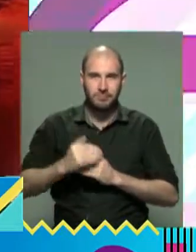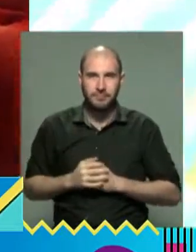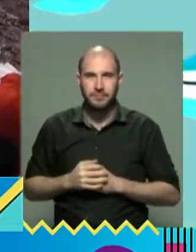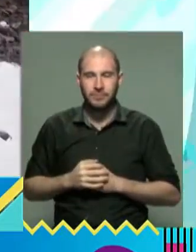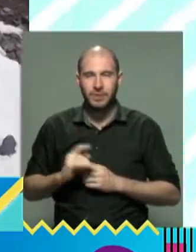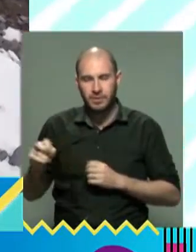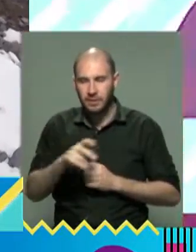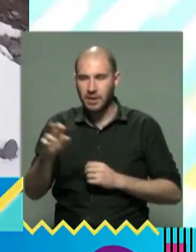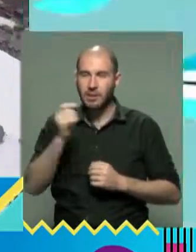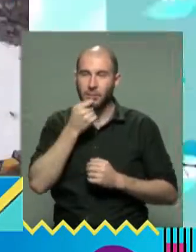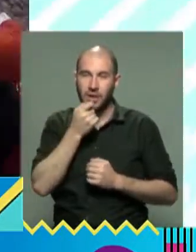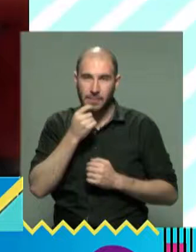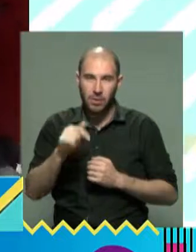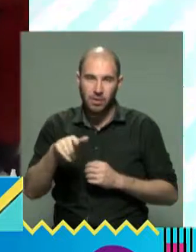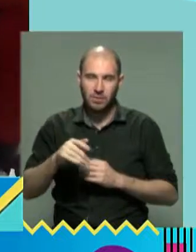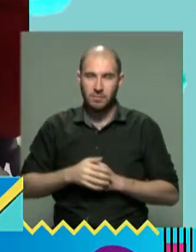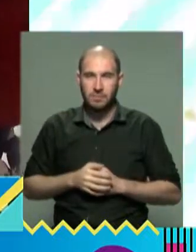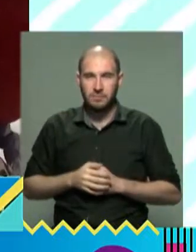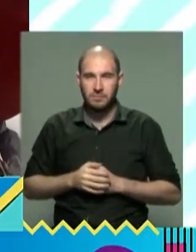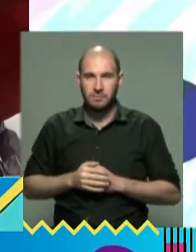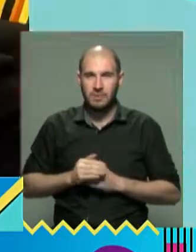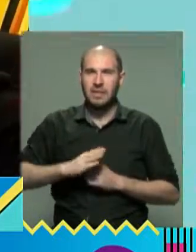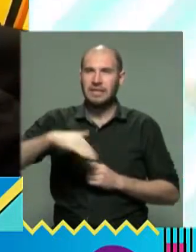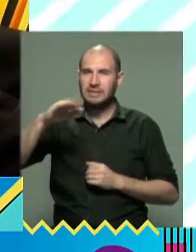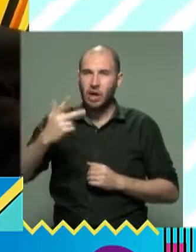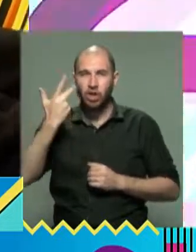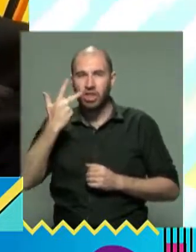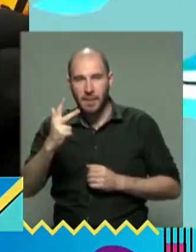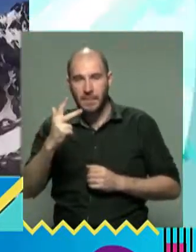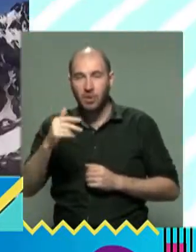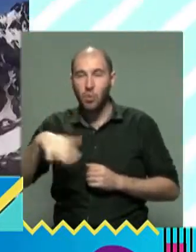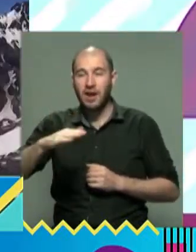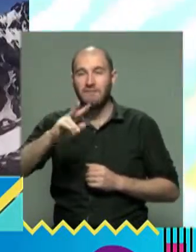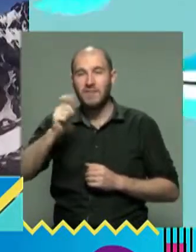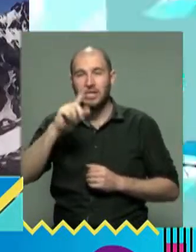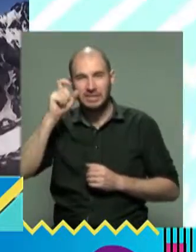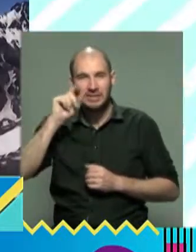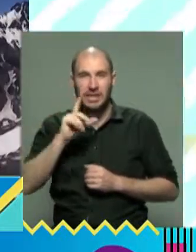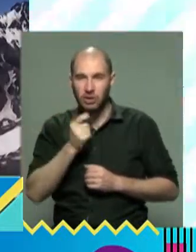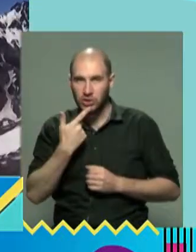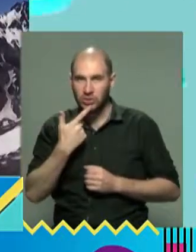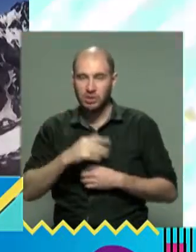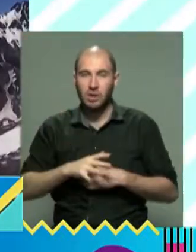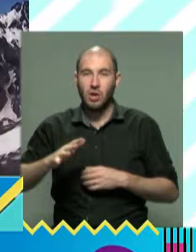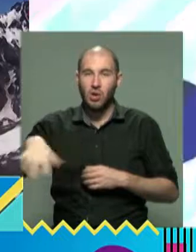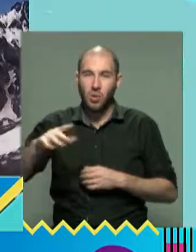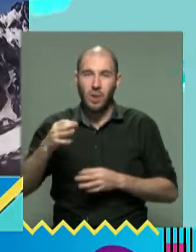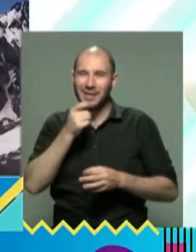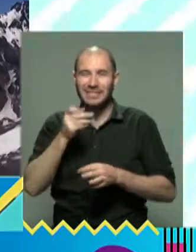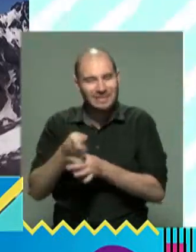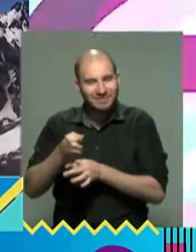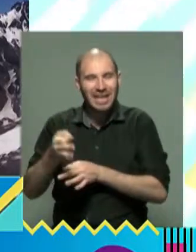de trekking, podés empezar a hacer lo que son cerros de 3.000 en Vallecito, que son los lugares más escuela